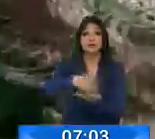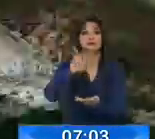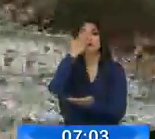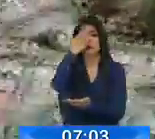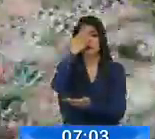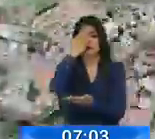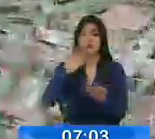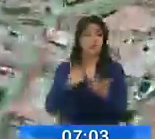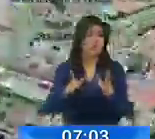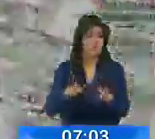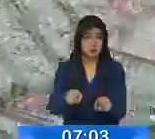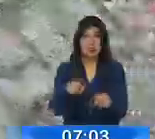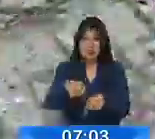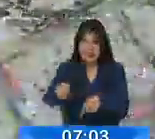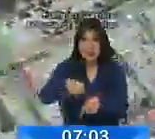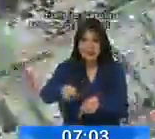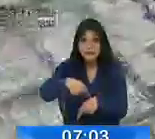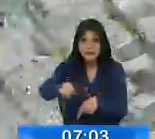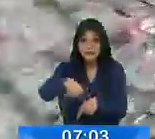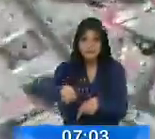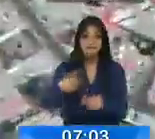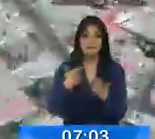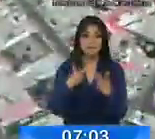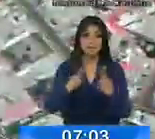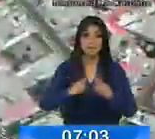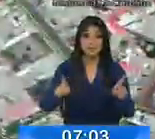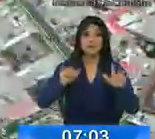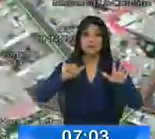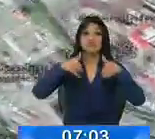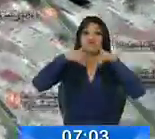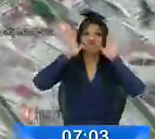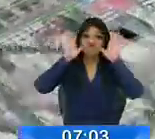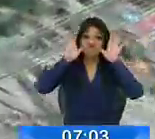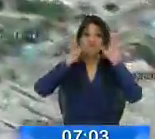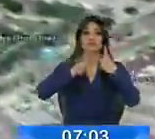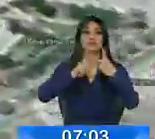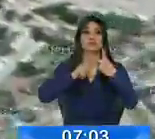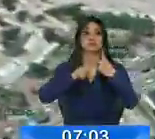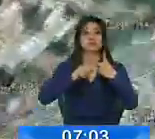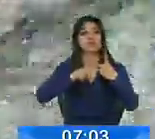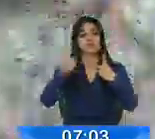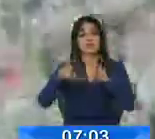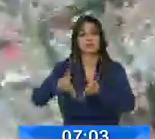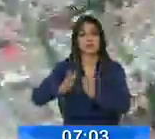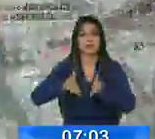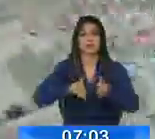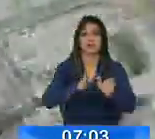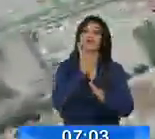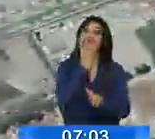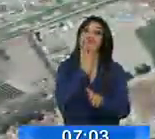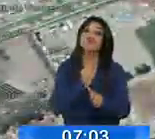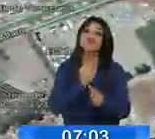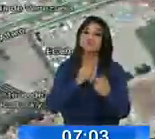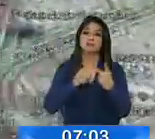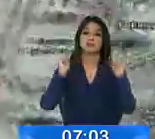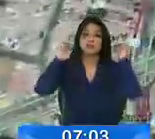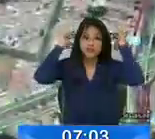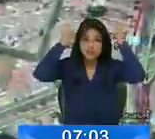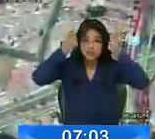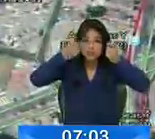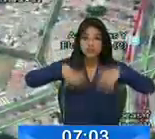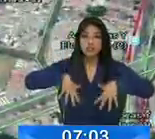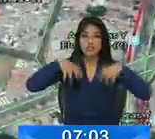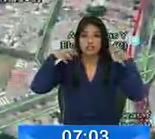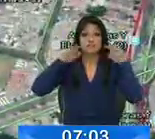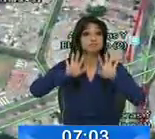hay mayor inconveniente, pero sí en la 6 de diciembre y también en vías adyacentes, la Gloria Alfaro y la Chiris. Así estamos, mi